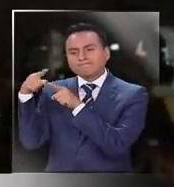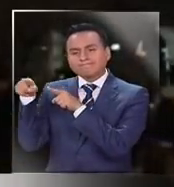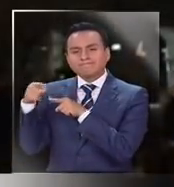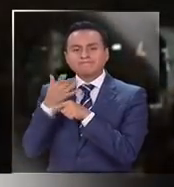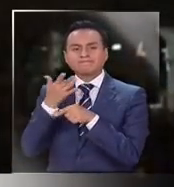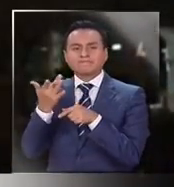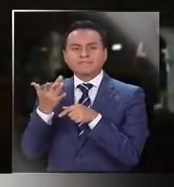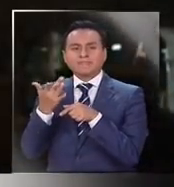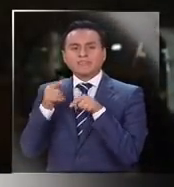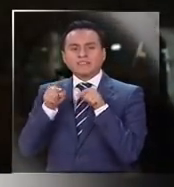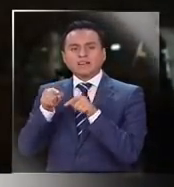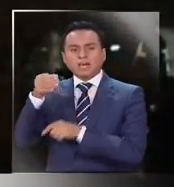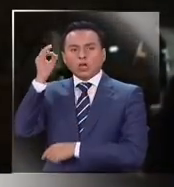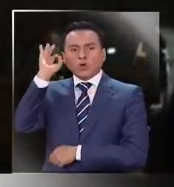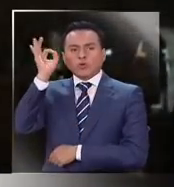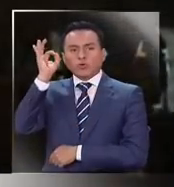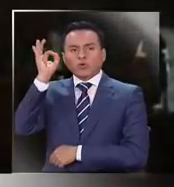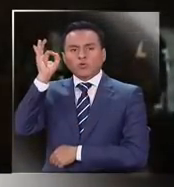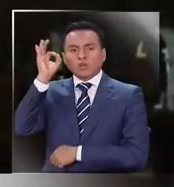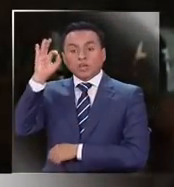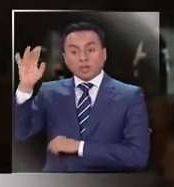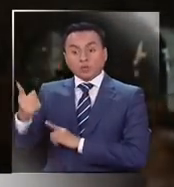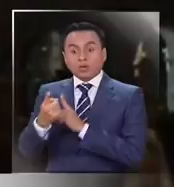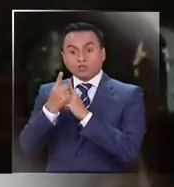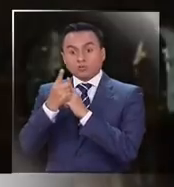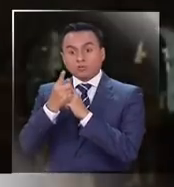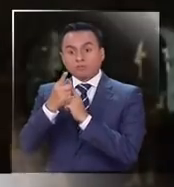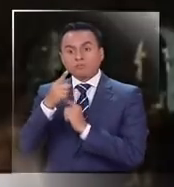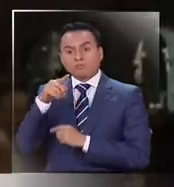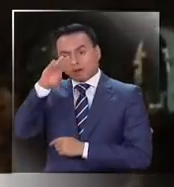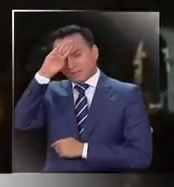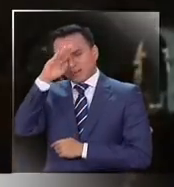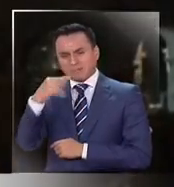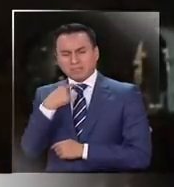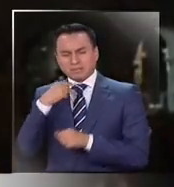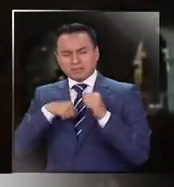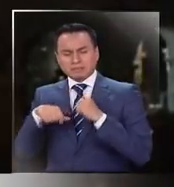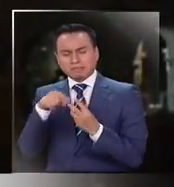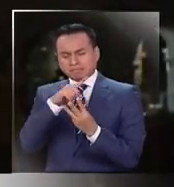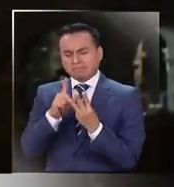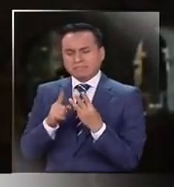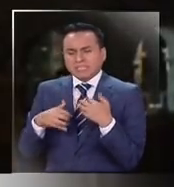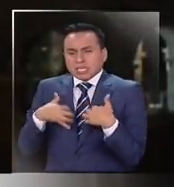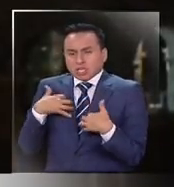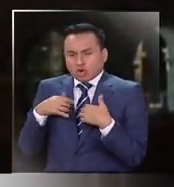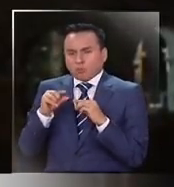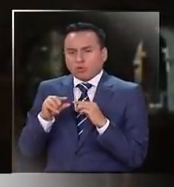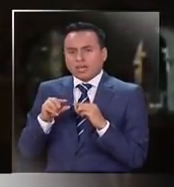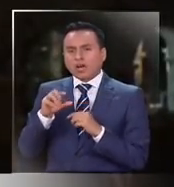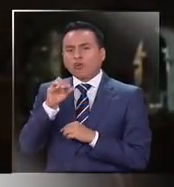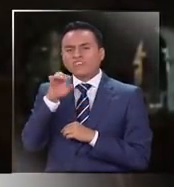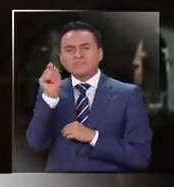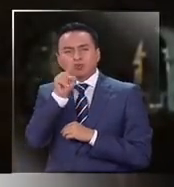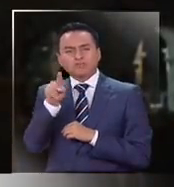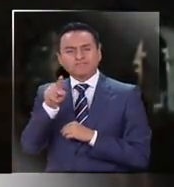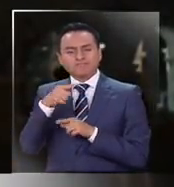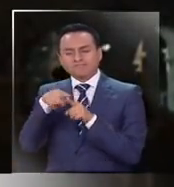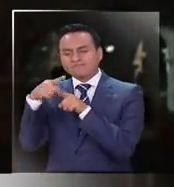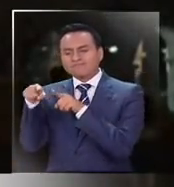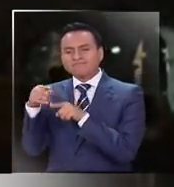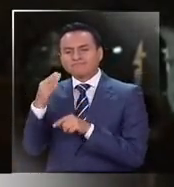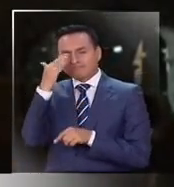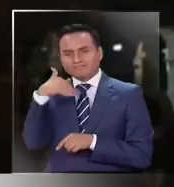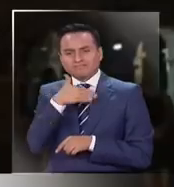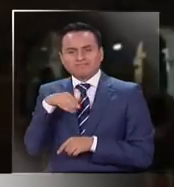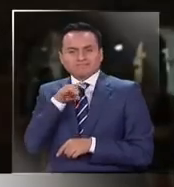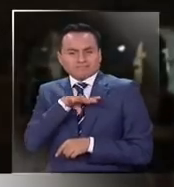a esta reunión, este encuentro entre el Papa y las víctimas deja en una posición bastante incómoda a los obispos que representa la Iglesia Católica